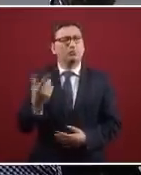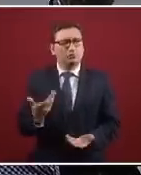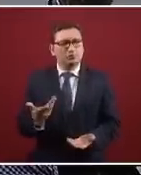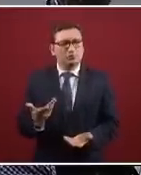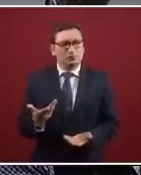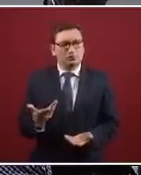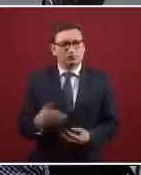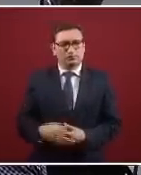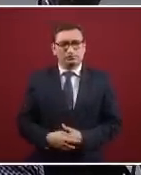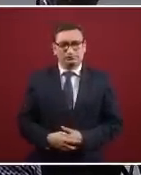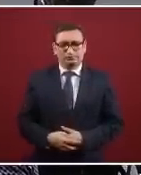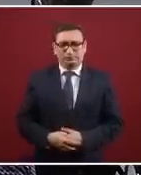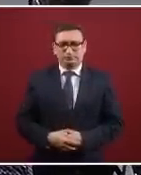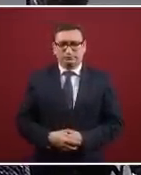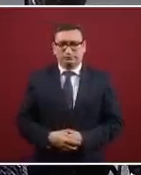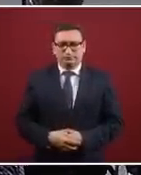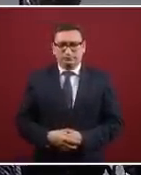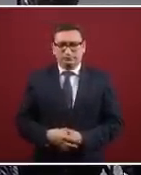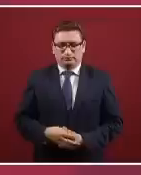que